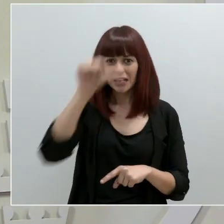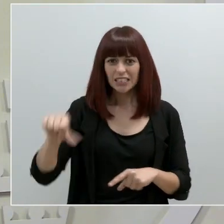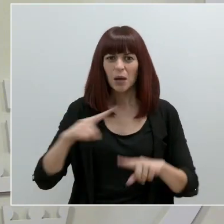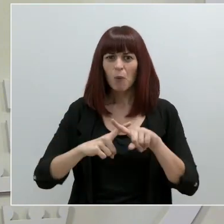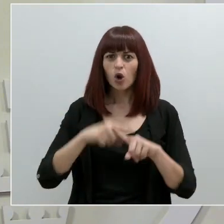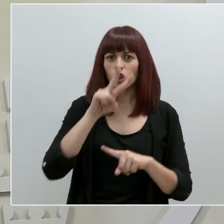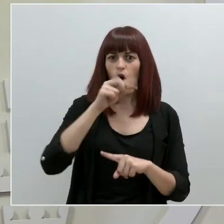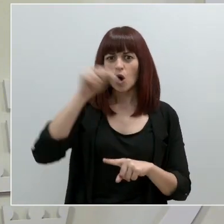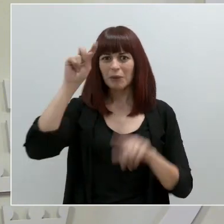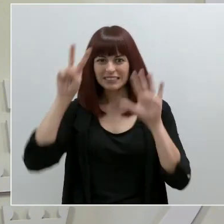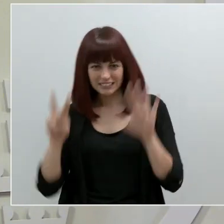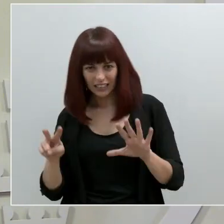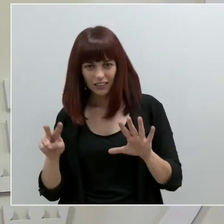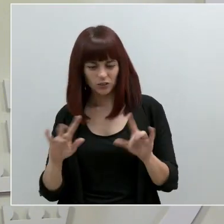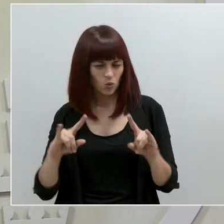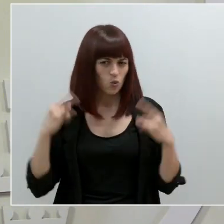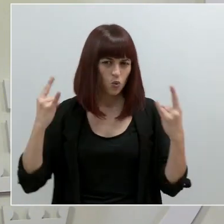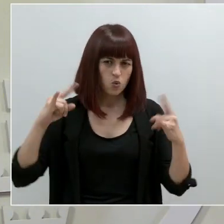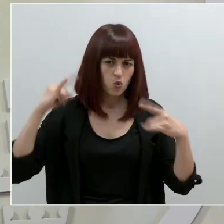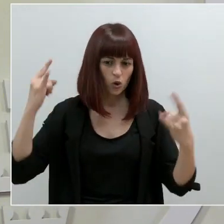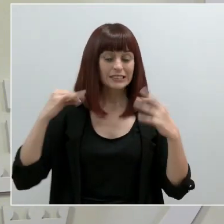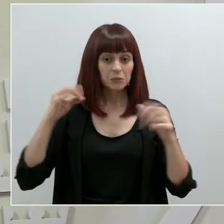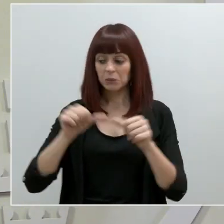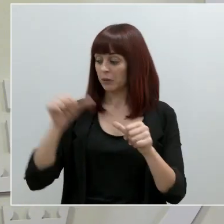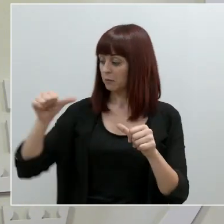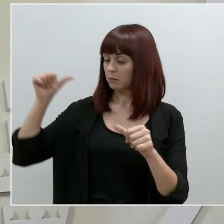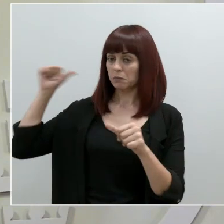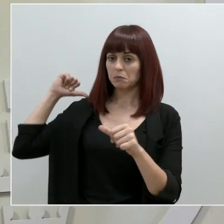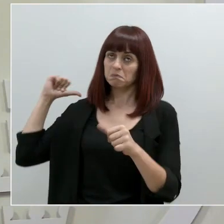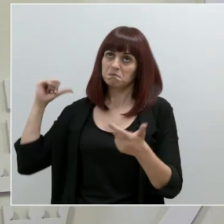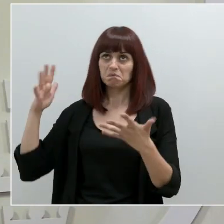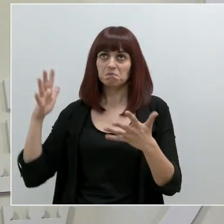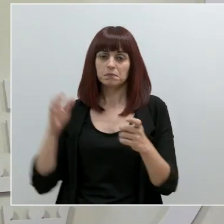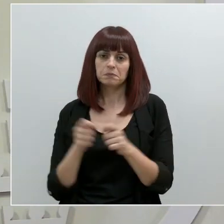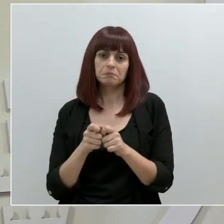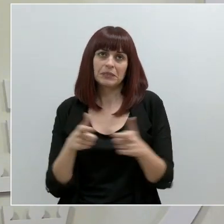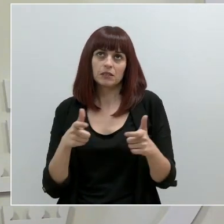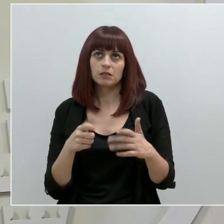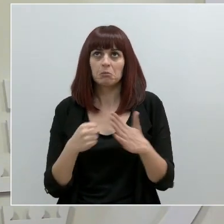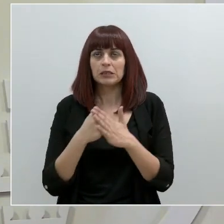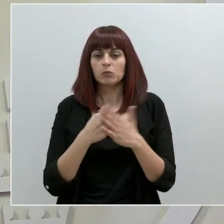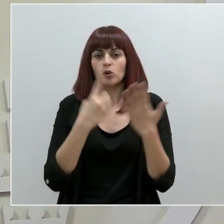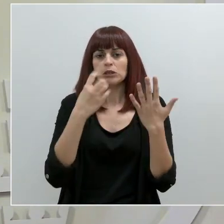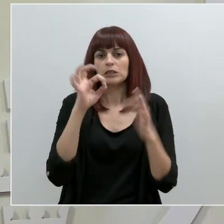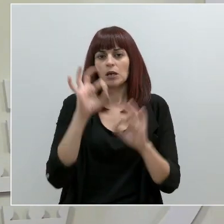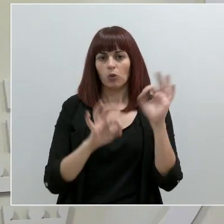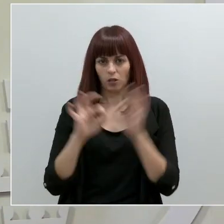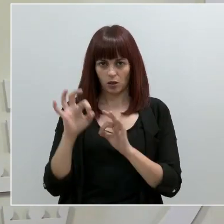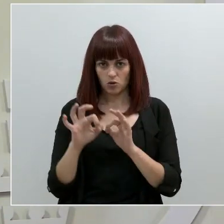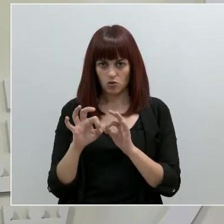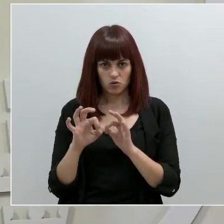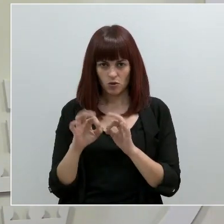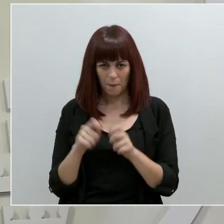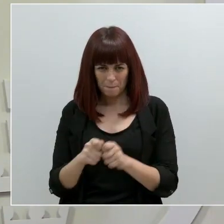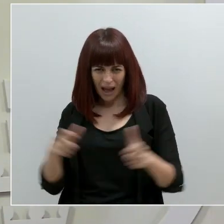por 2,7, cuando siempre lo que habíamos registrado eran aumentos de como mucho el 60%. Pasamos a